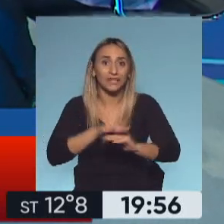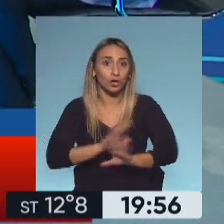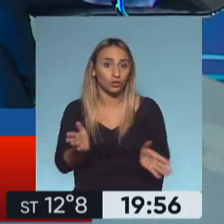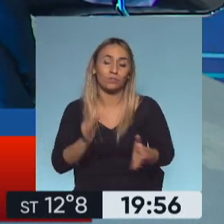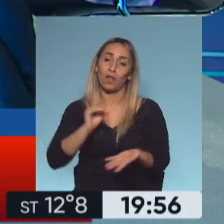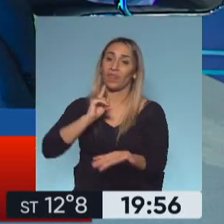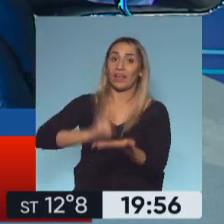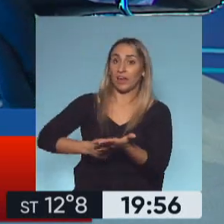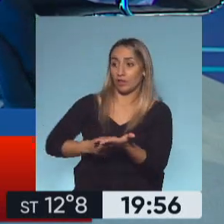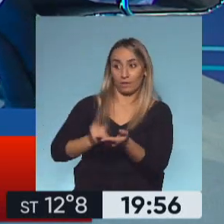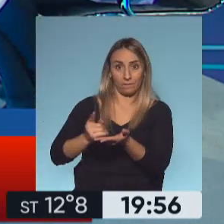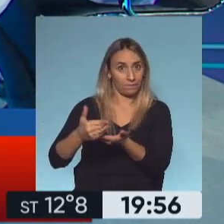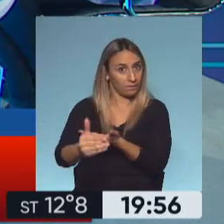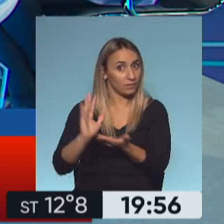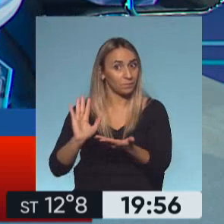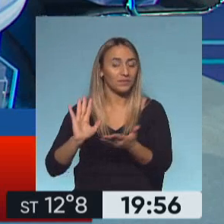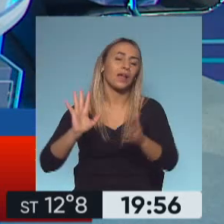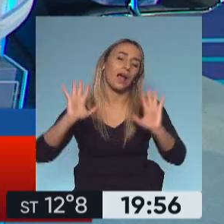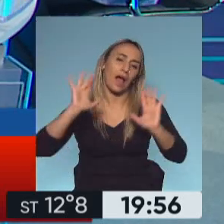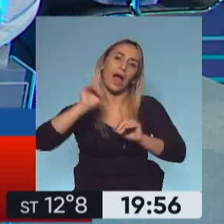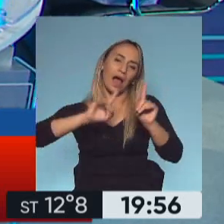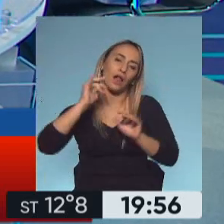el decreto vigente.